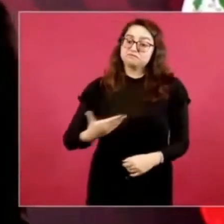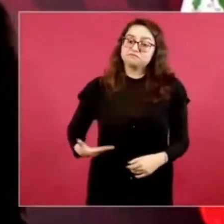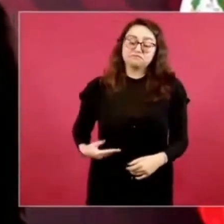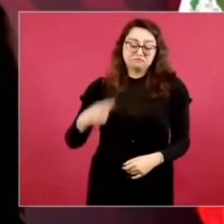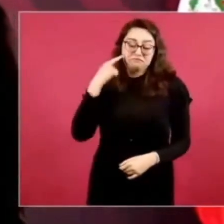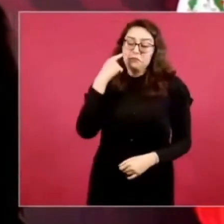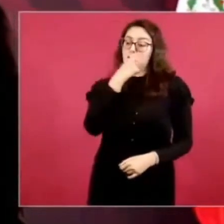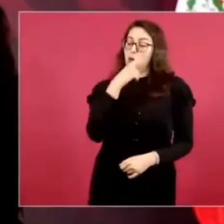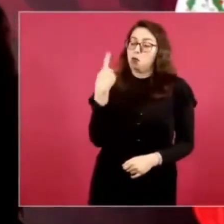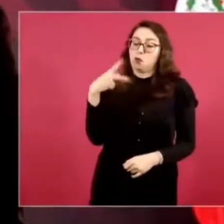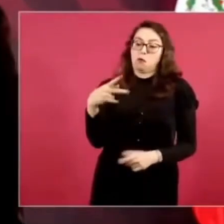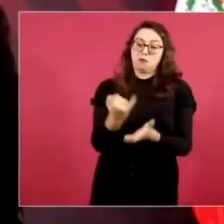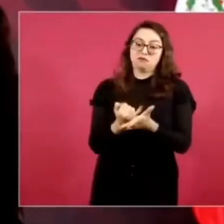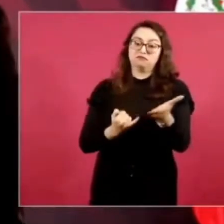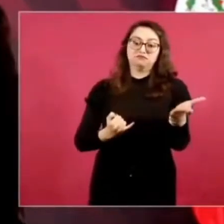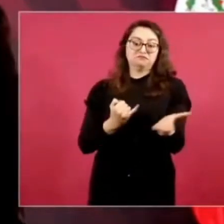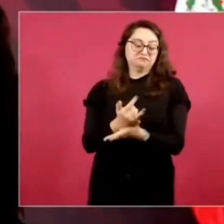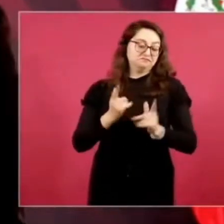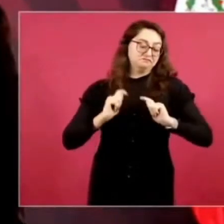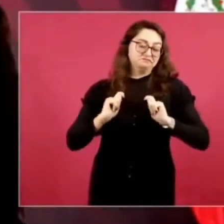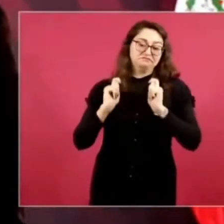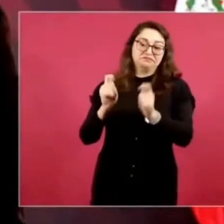estafeta.